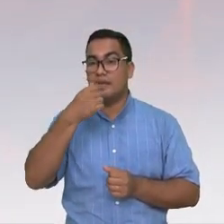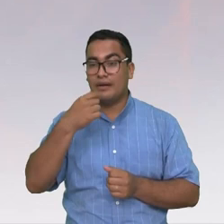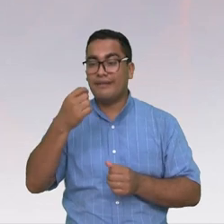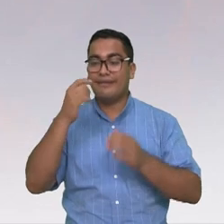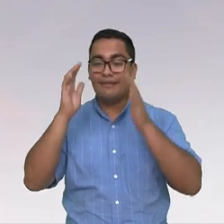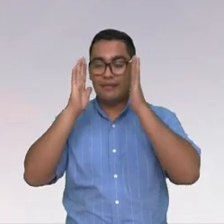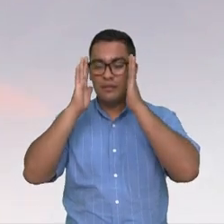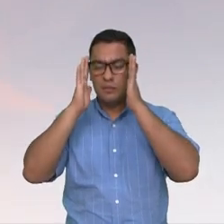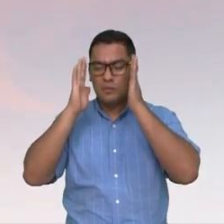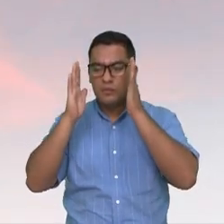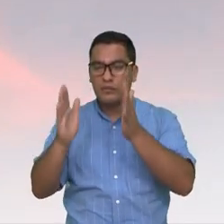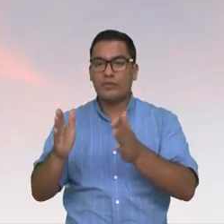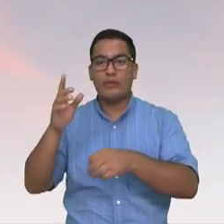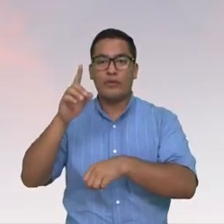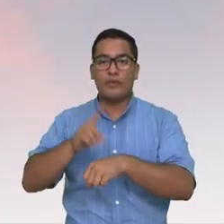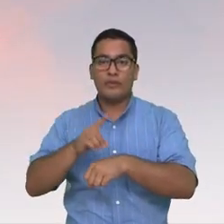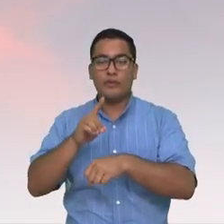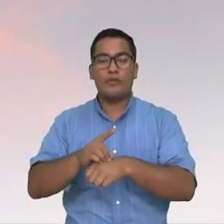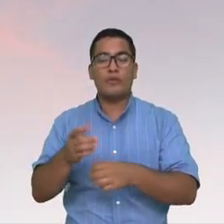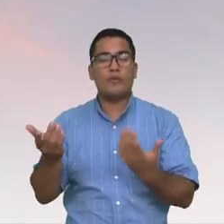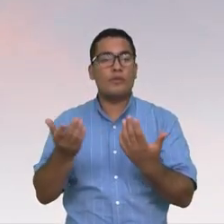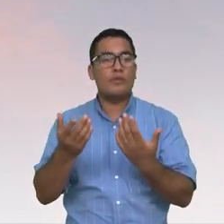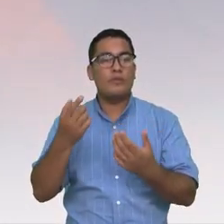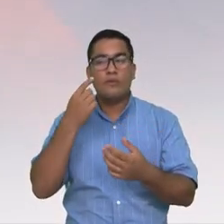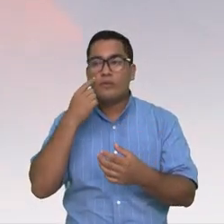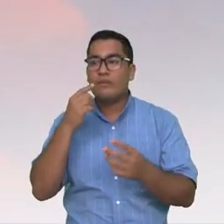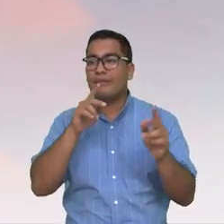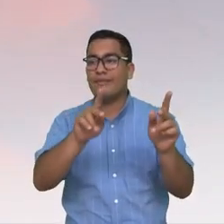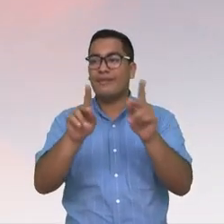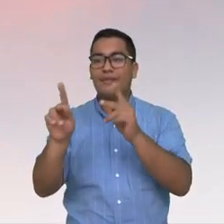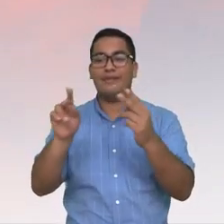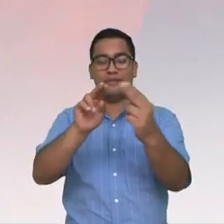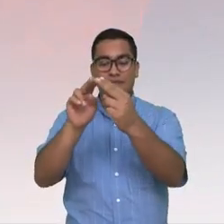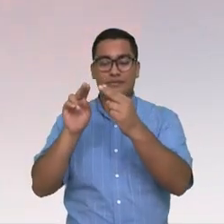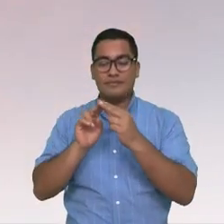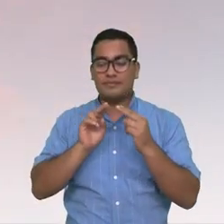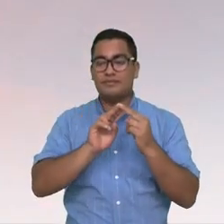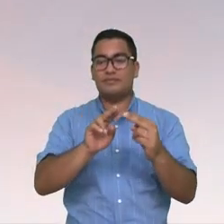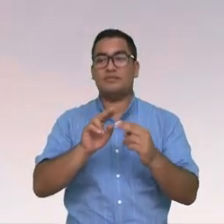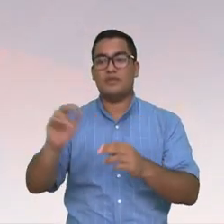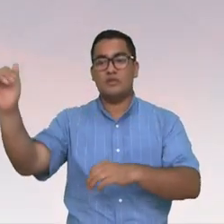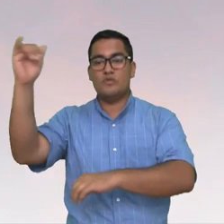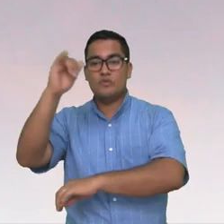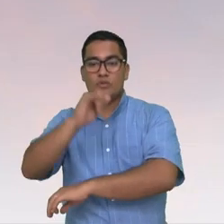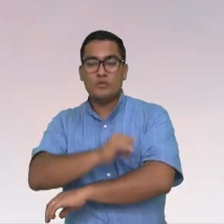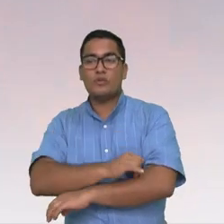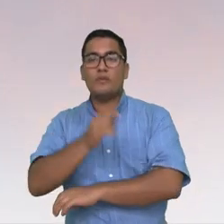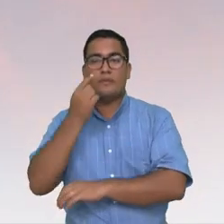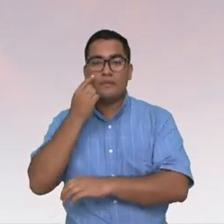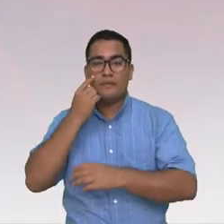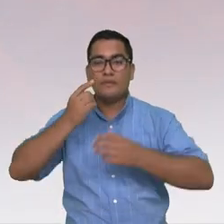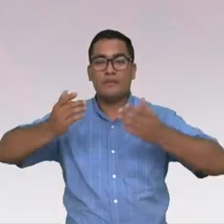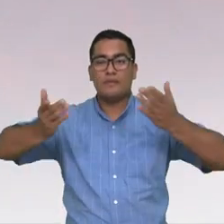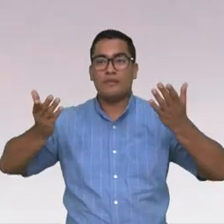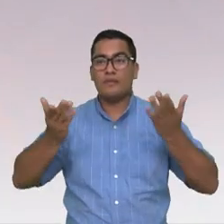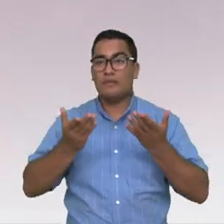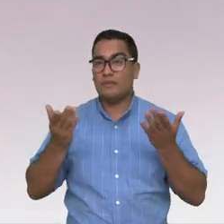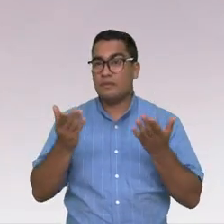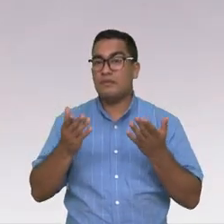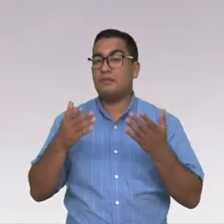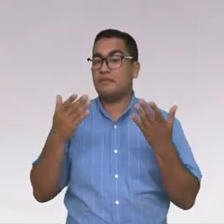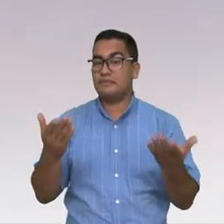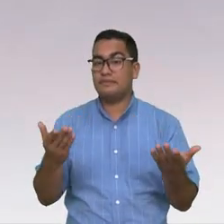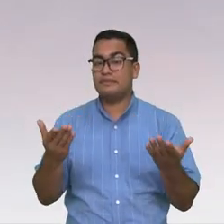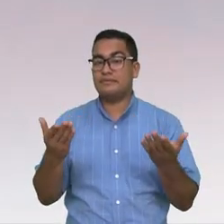atención y protección médica, así como la búsqueda de todos los contactos, las personas que vinieron en el avión. En eso estamos en este momento, para